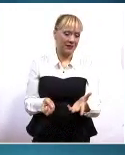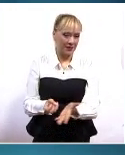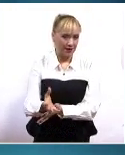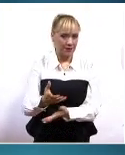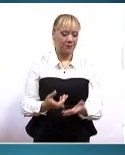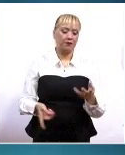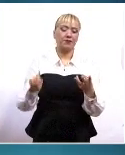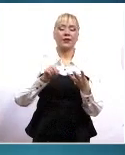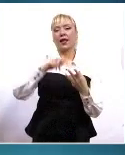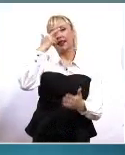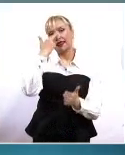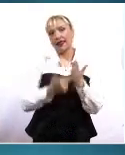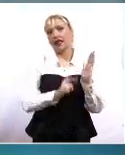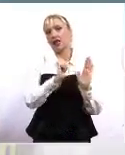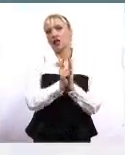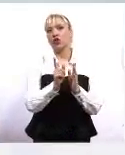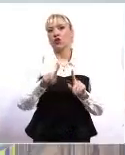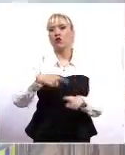entre otros.